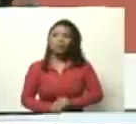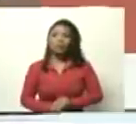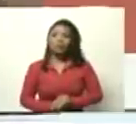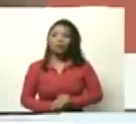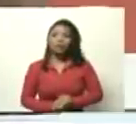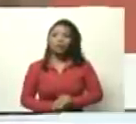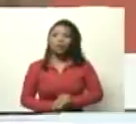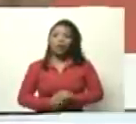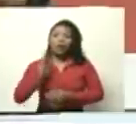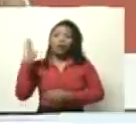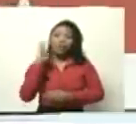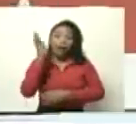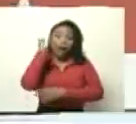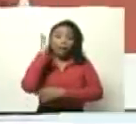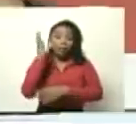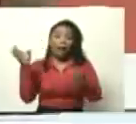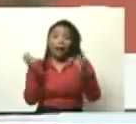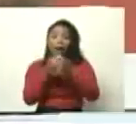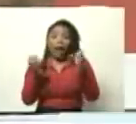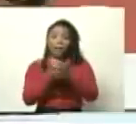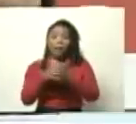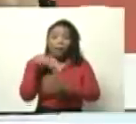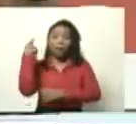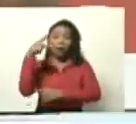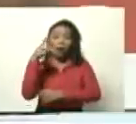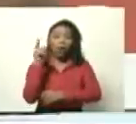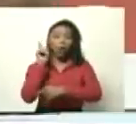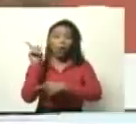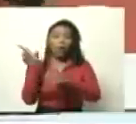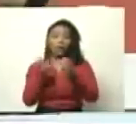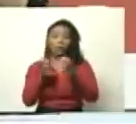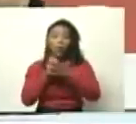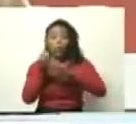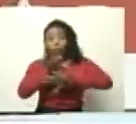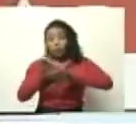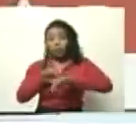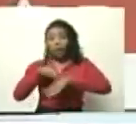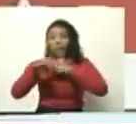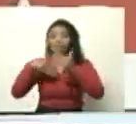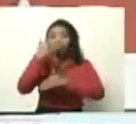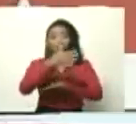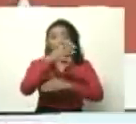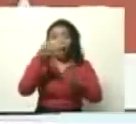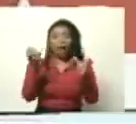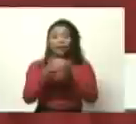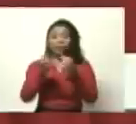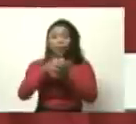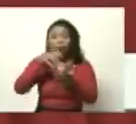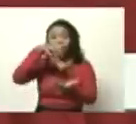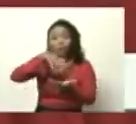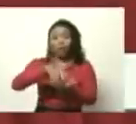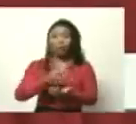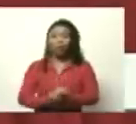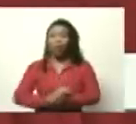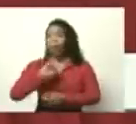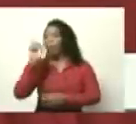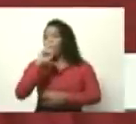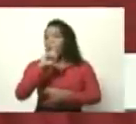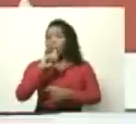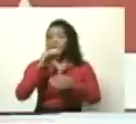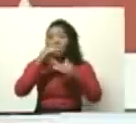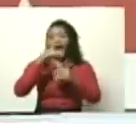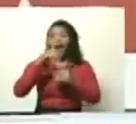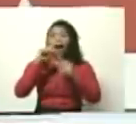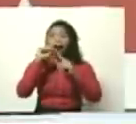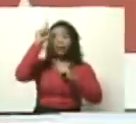vienen asambleas para los equipos parroquiales y de ahí a los equipos municipales y luego los equipos estadales. No es de arriba hacia abajo, es de